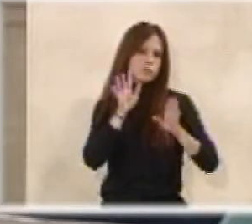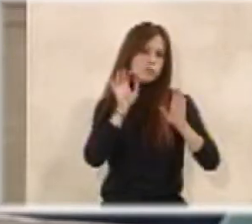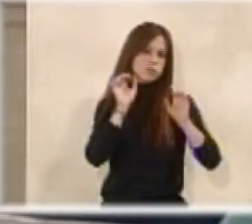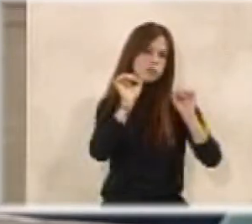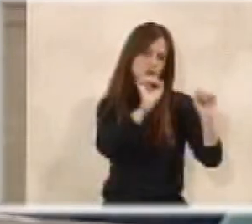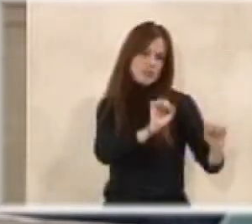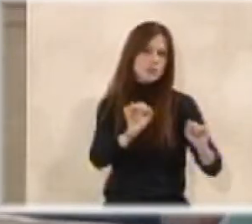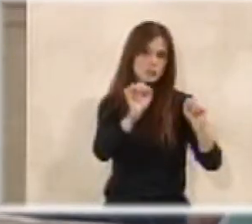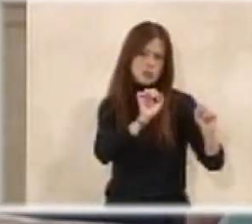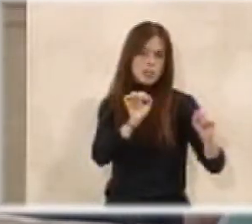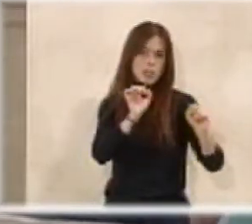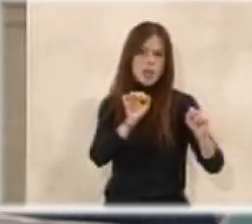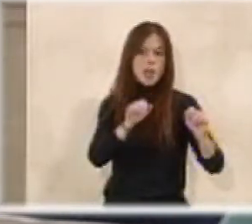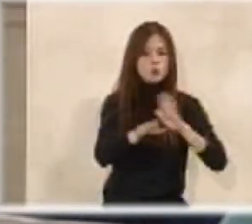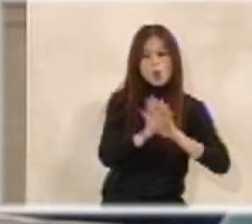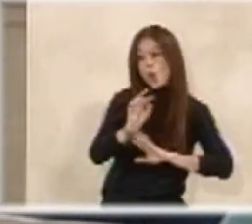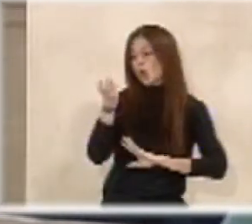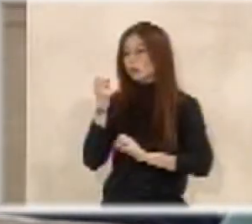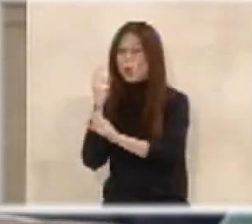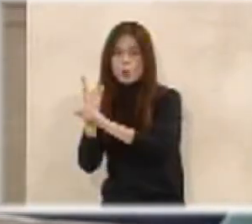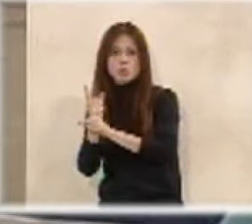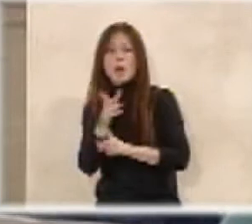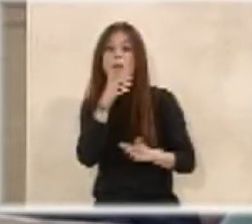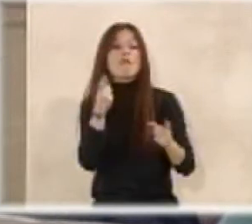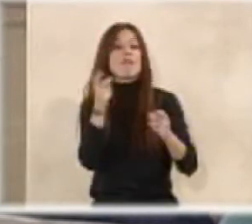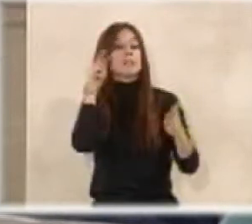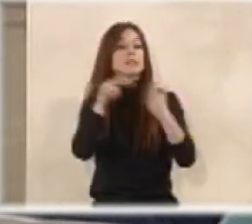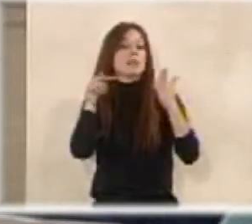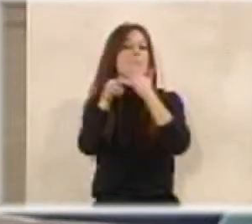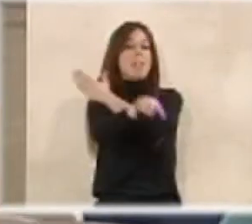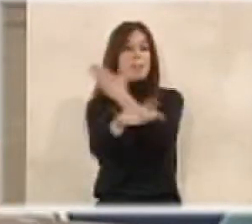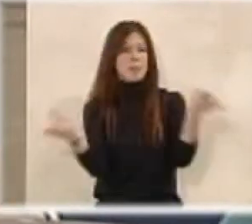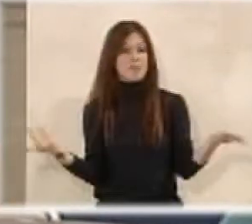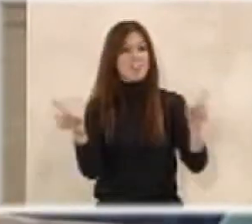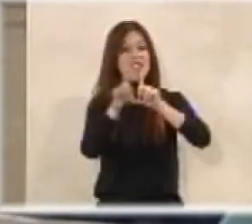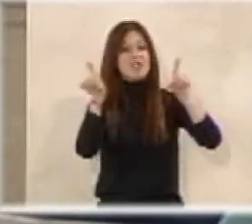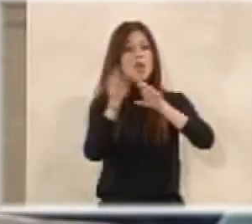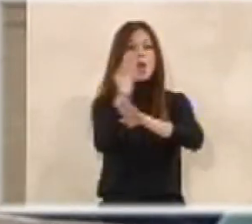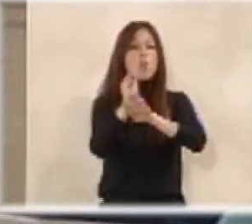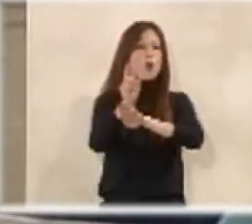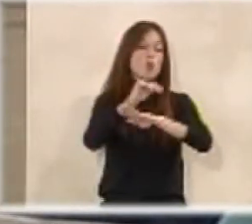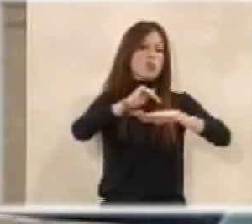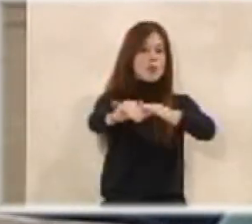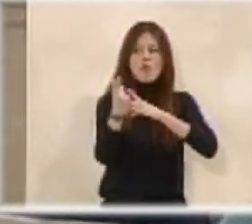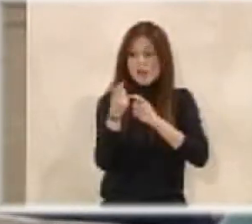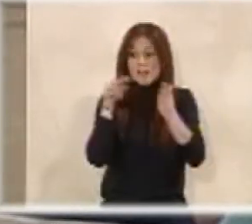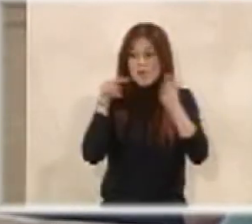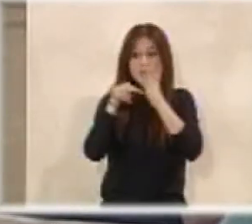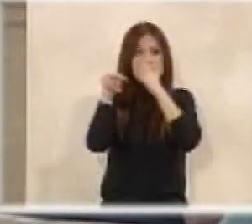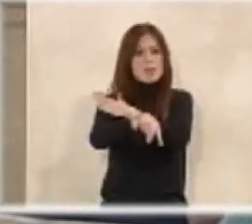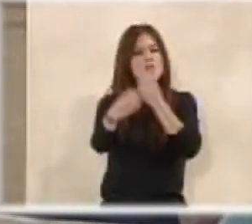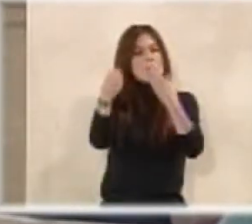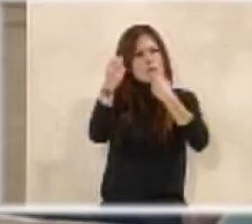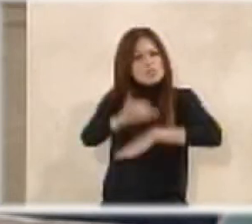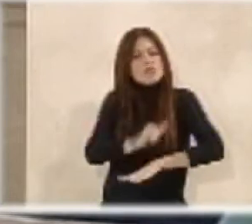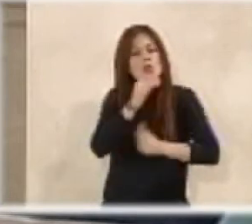de la continuidad y otros no, fundamentalmente por una falta de transparencia de la entidad de conservación, que no ha generado información